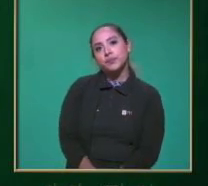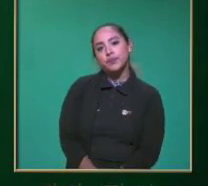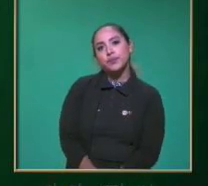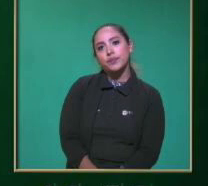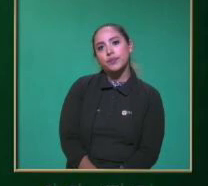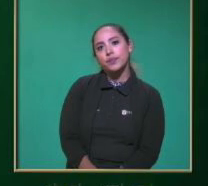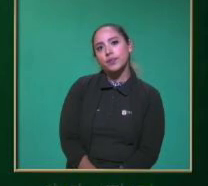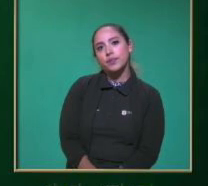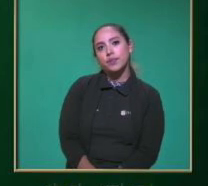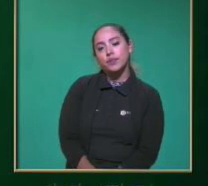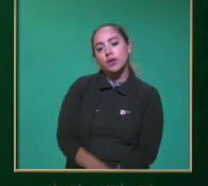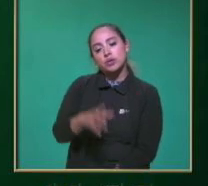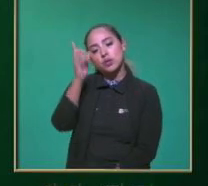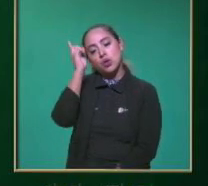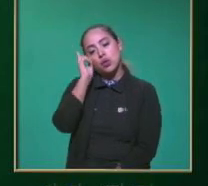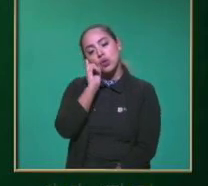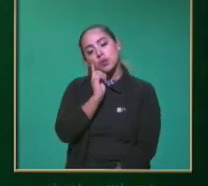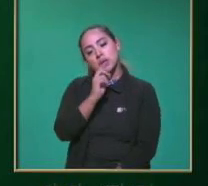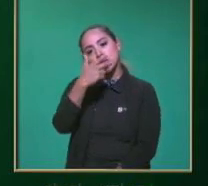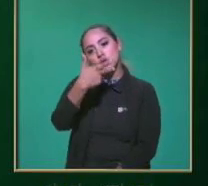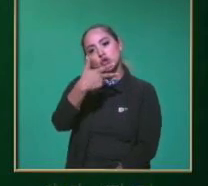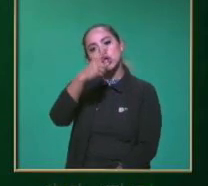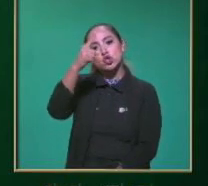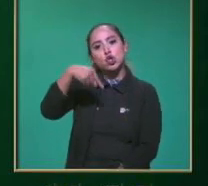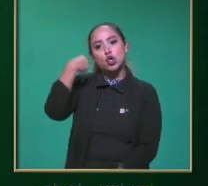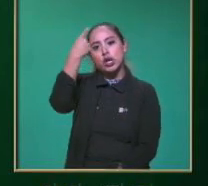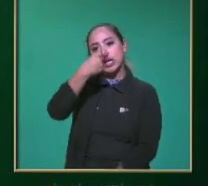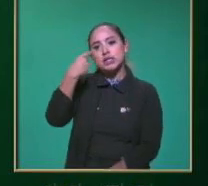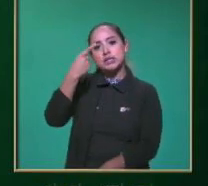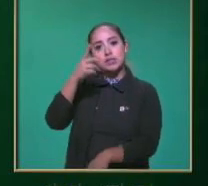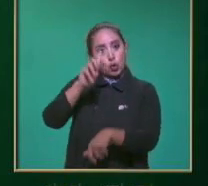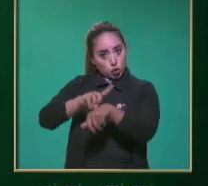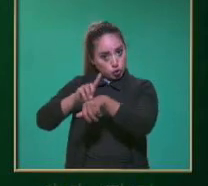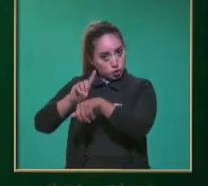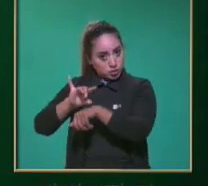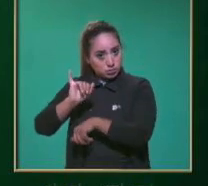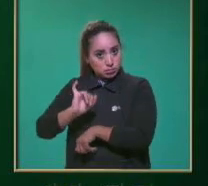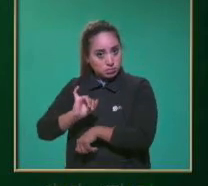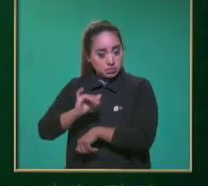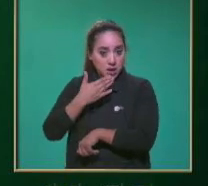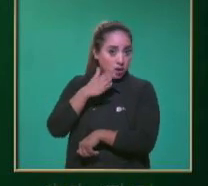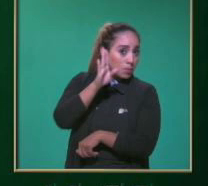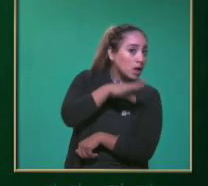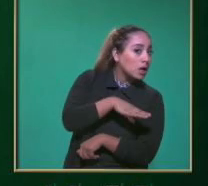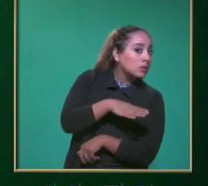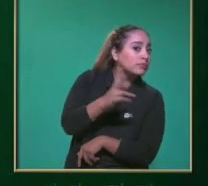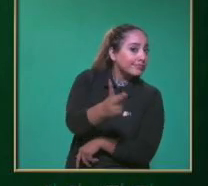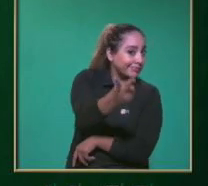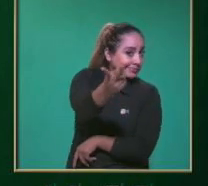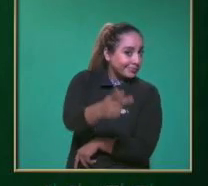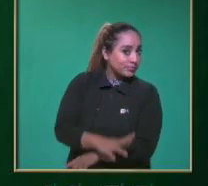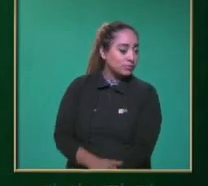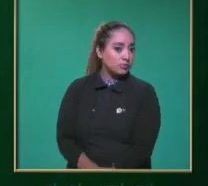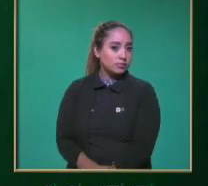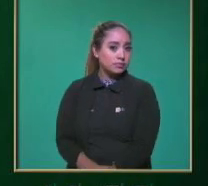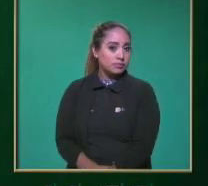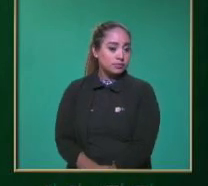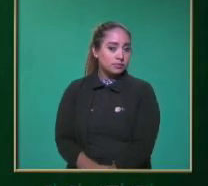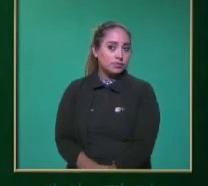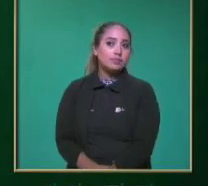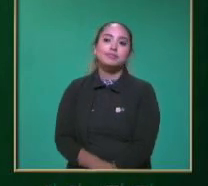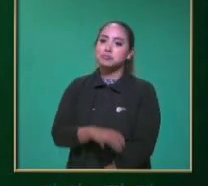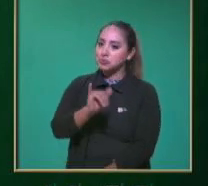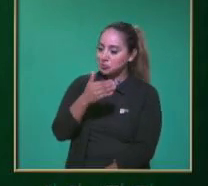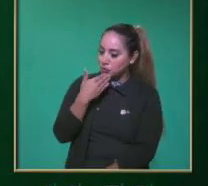Después dice, dormir 8 horas diarias. ¿Esa es una acción correcta o incorrecta? ¿Qué dijimos ahorita? Es una